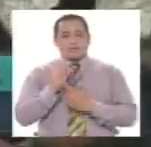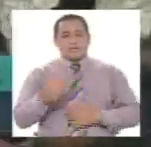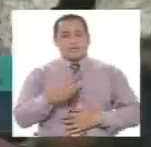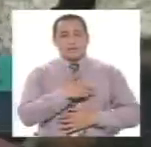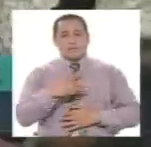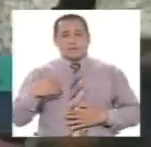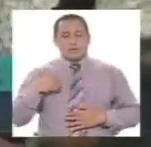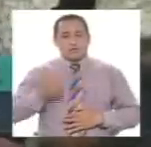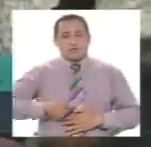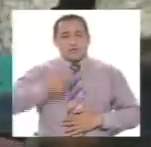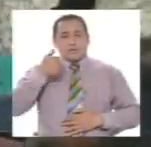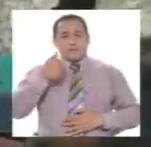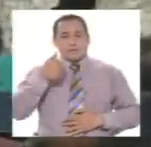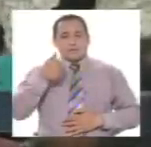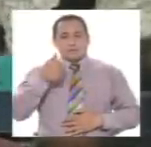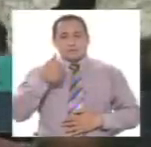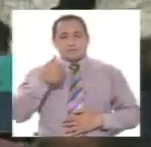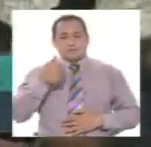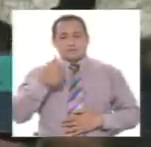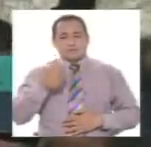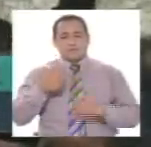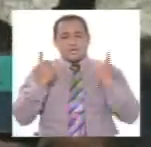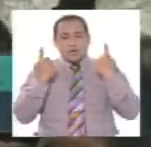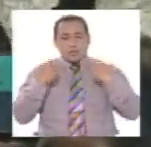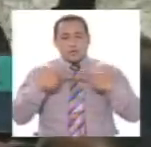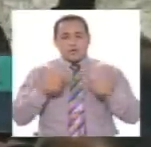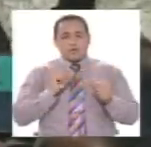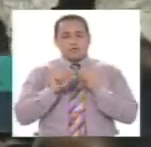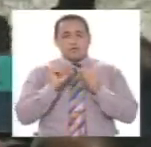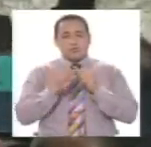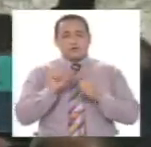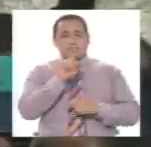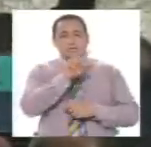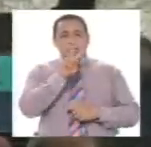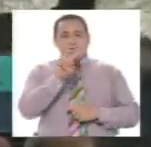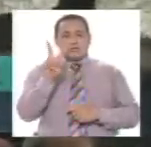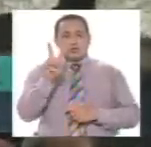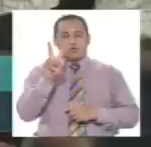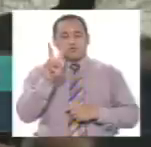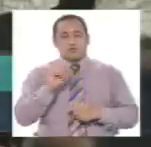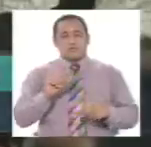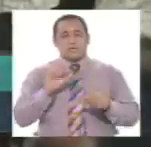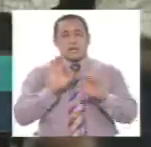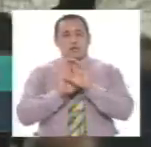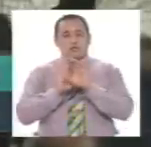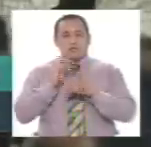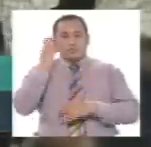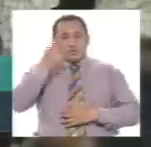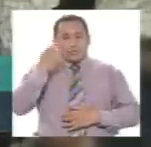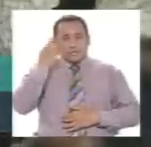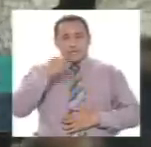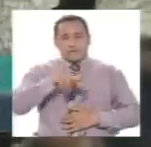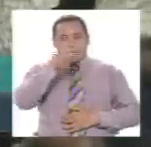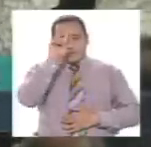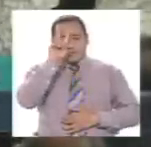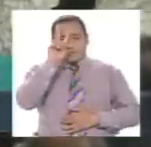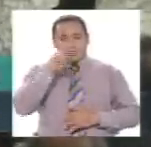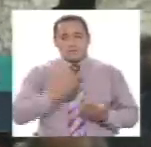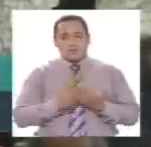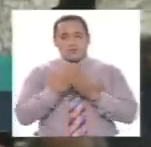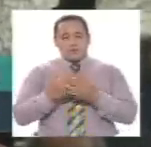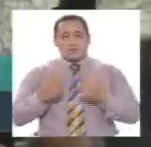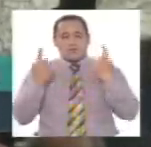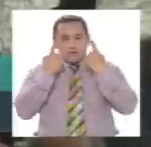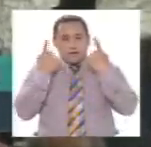señor Presidente del Consejo de Ministros, de conformidad con el artículo 122 de la Constitución Política del Perú, y